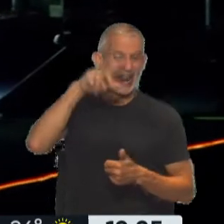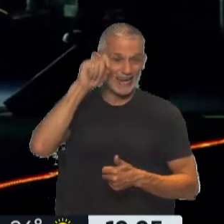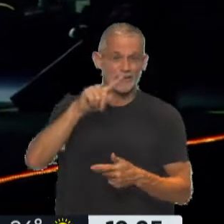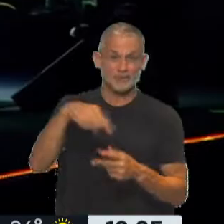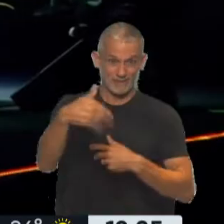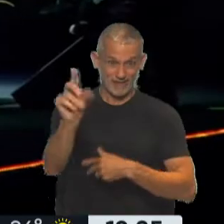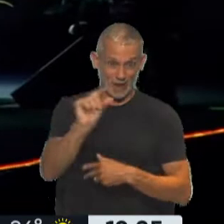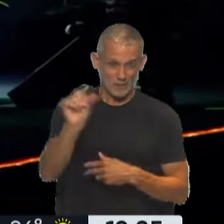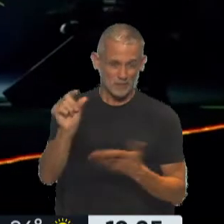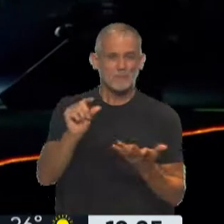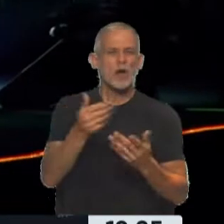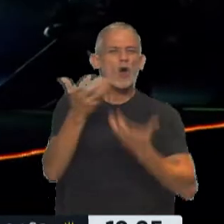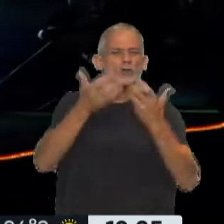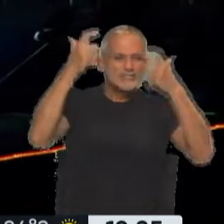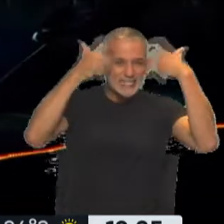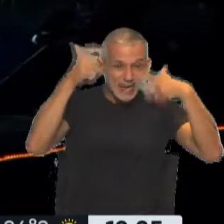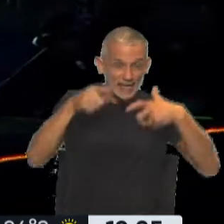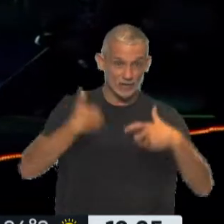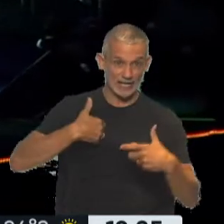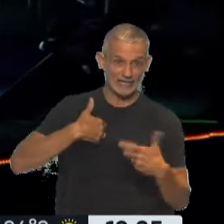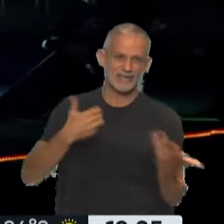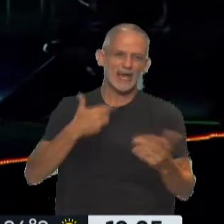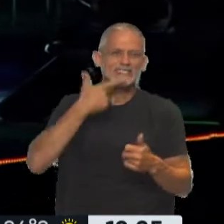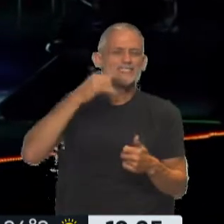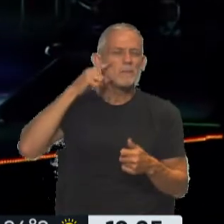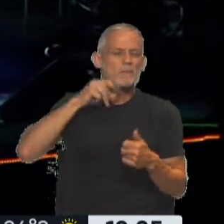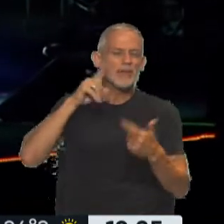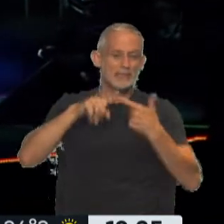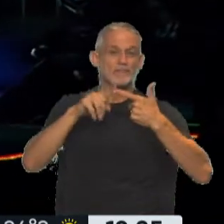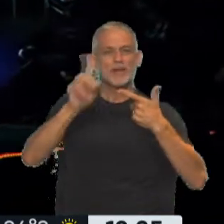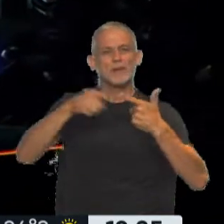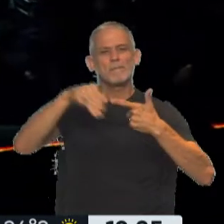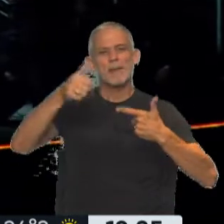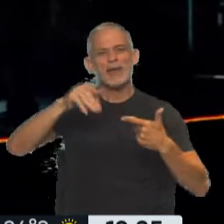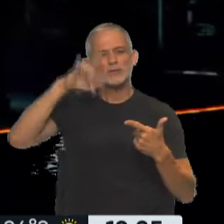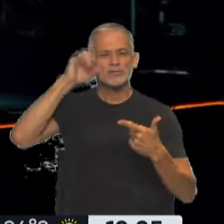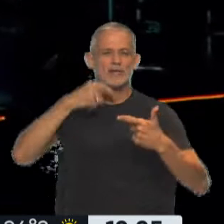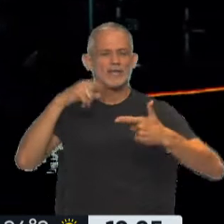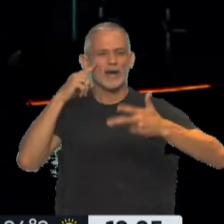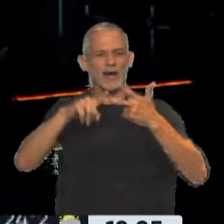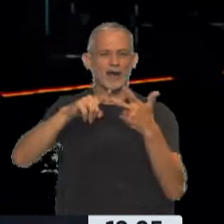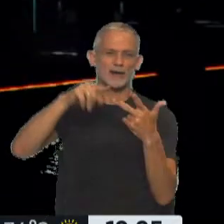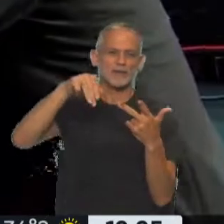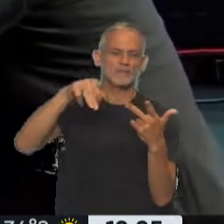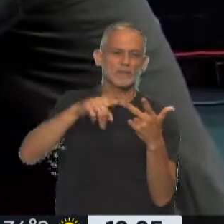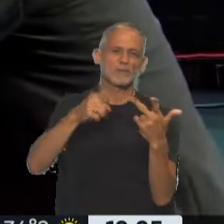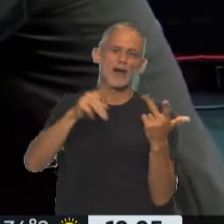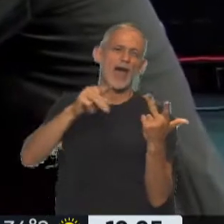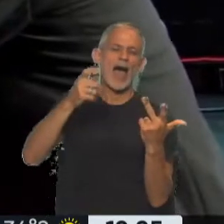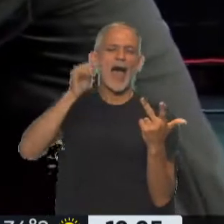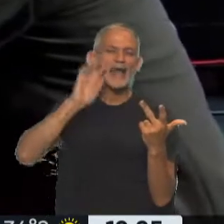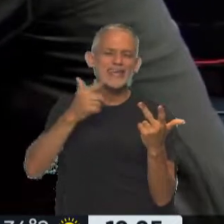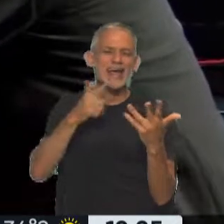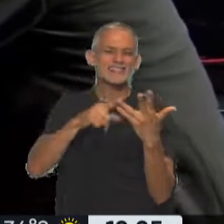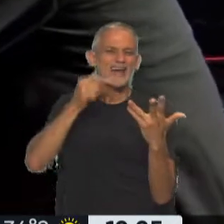rato nomás para cocineros y cocineras. Edu Schmidt, también va a estar Javier Malosetti, Peteco Carabajal, Celsa Melgoland, Bruno Arias, Charo